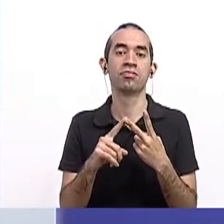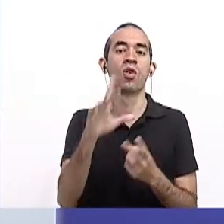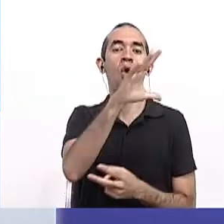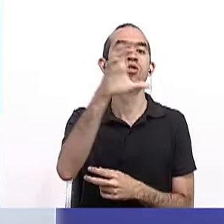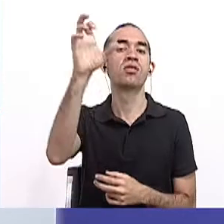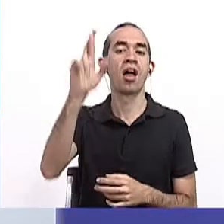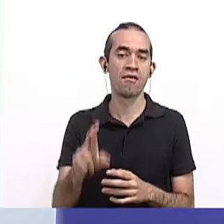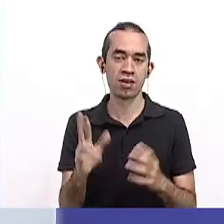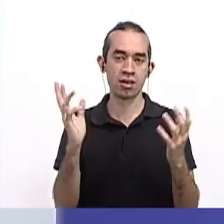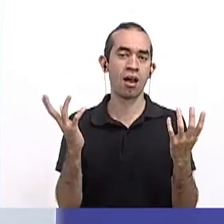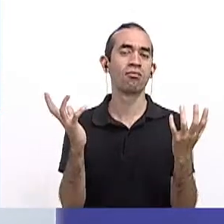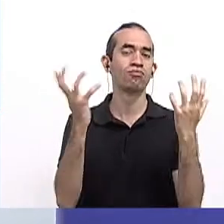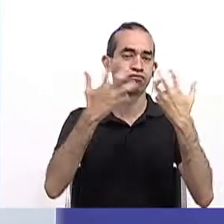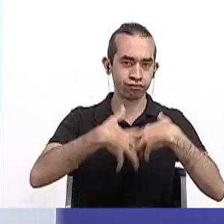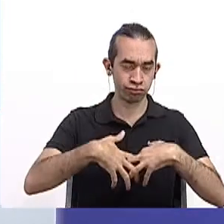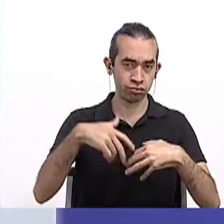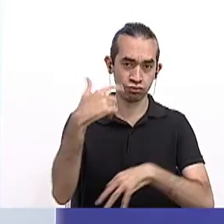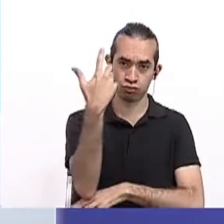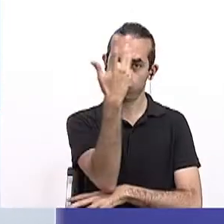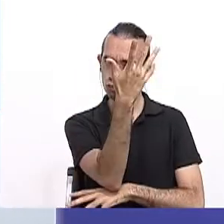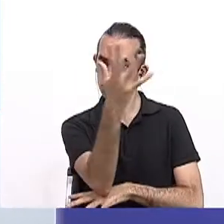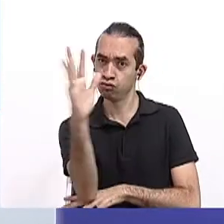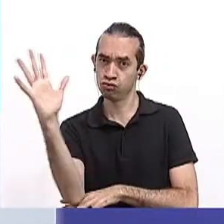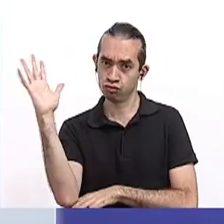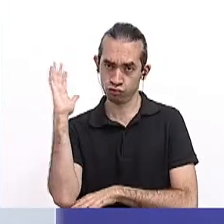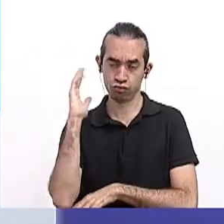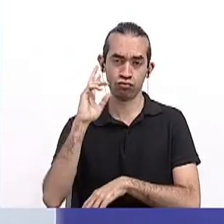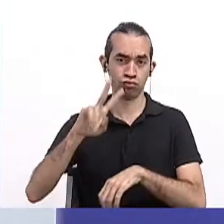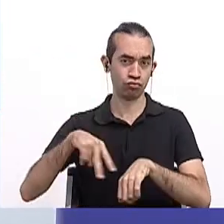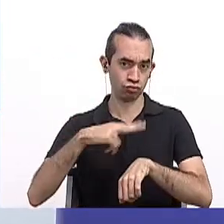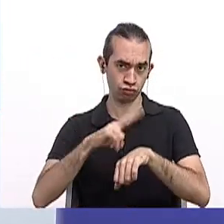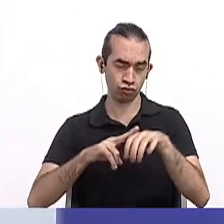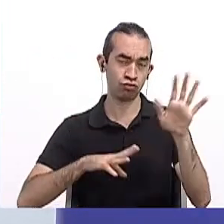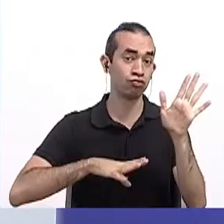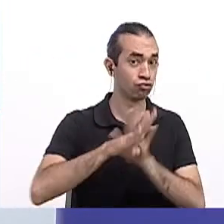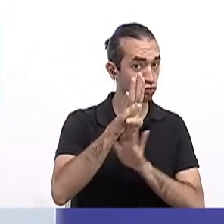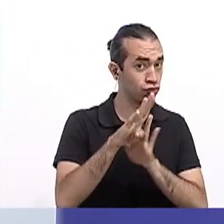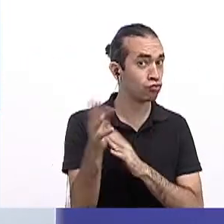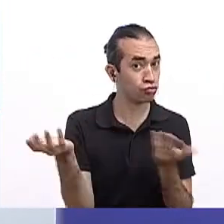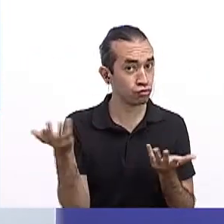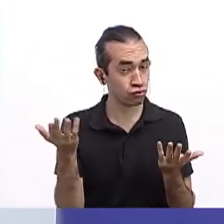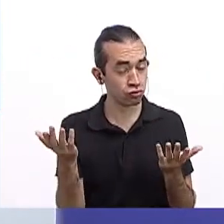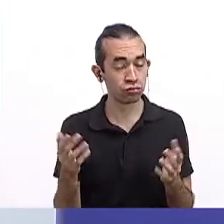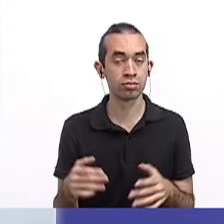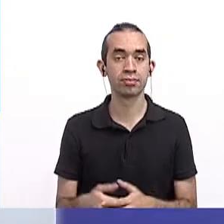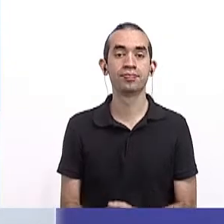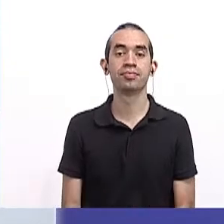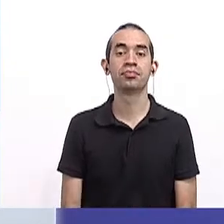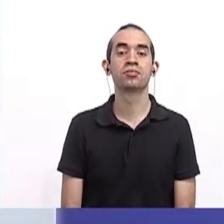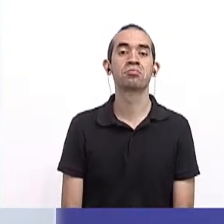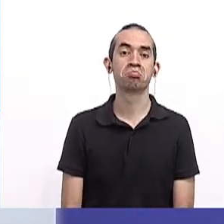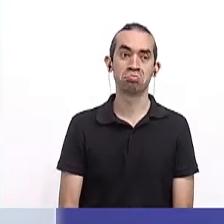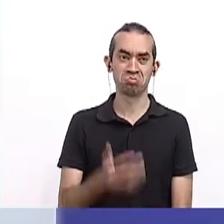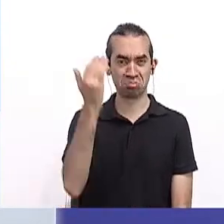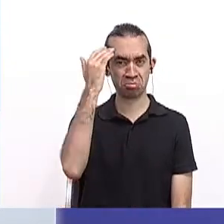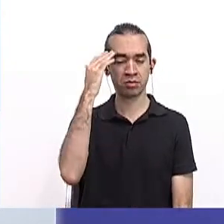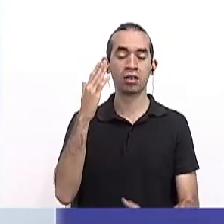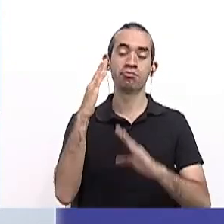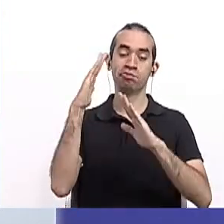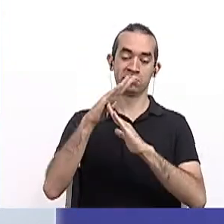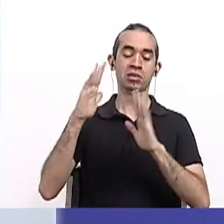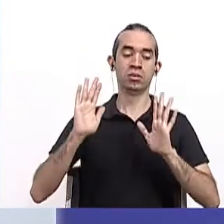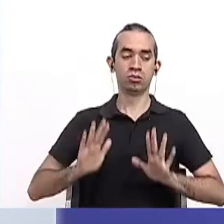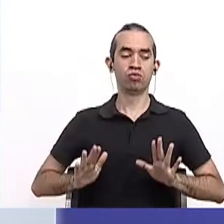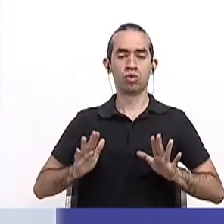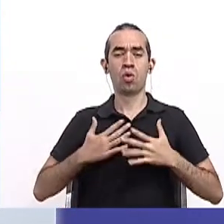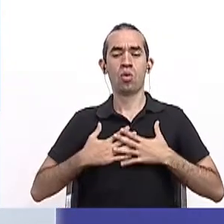Rica en materia de desarrollo sostenible? Y ahora que hablábamos de hacer un alto en el camino, nos vamos a plantear una tercera